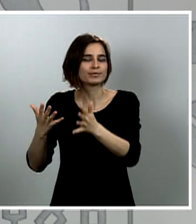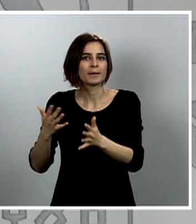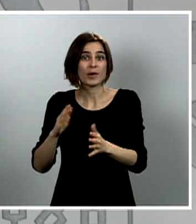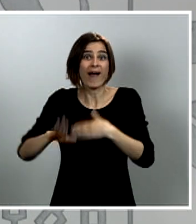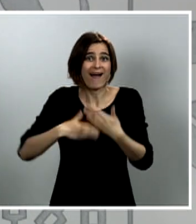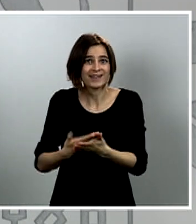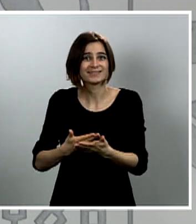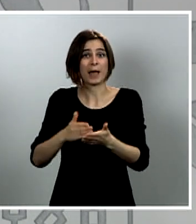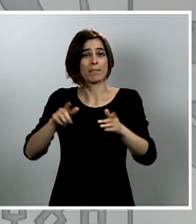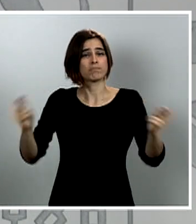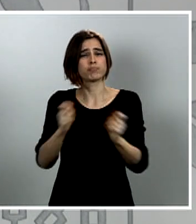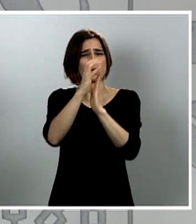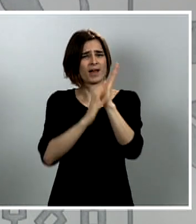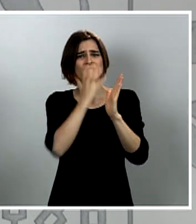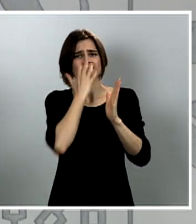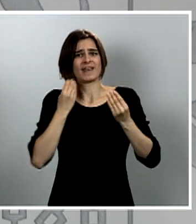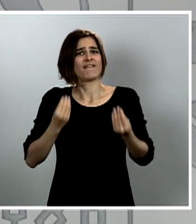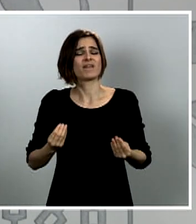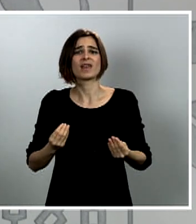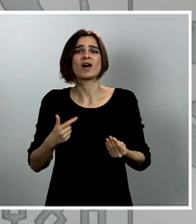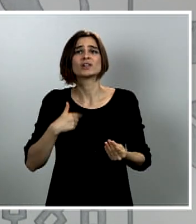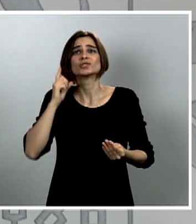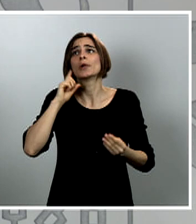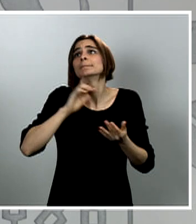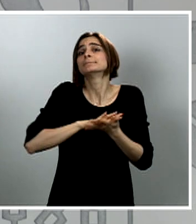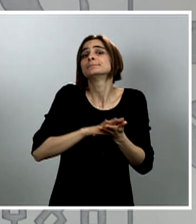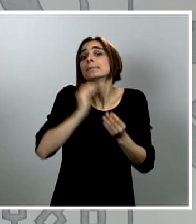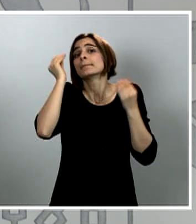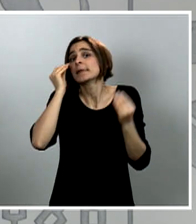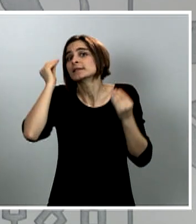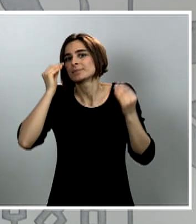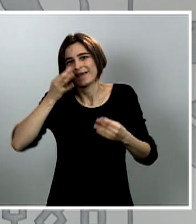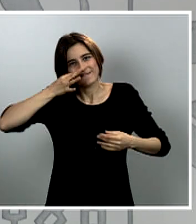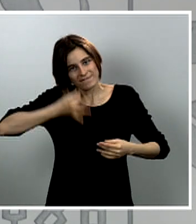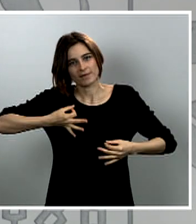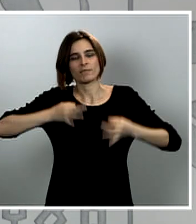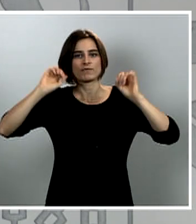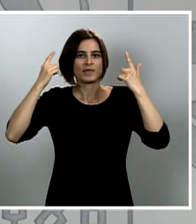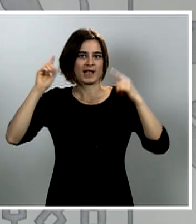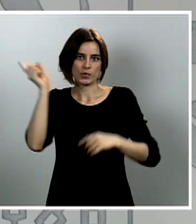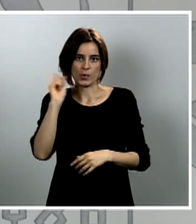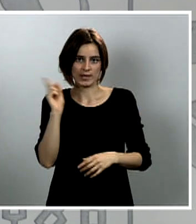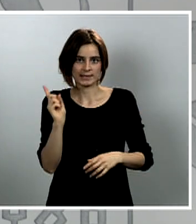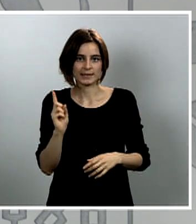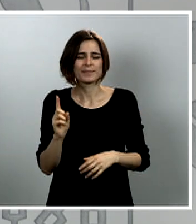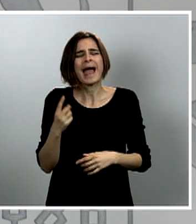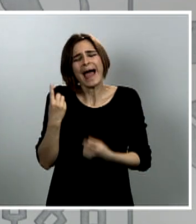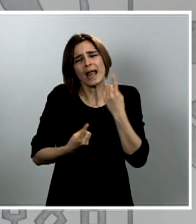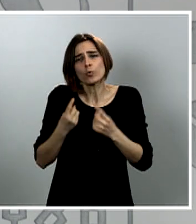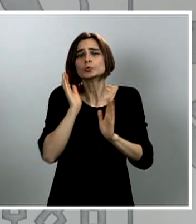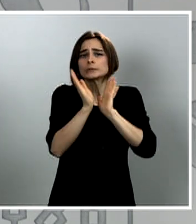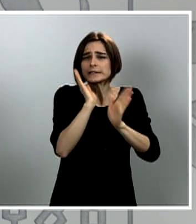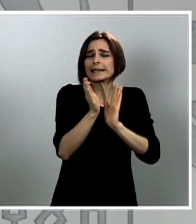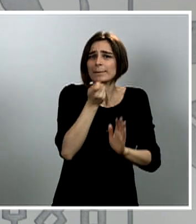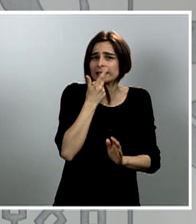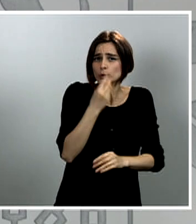ese periodo de especulación, aunque se pueden utilizar en algunos casos algunos posibles tratamientos, lo que tenemos que asegurarnos es que todos